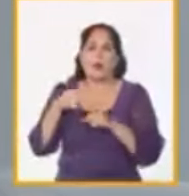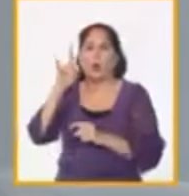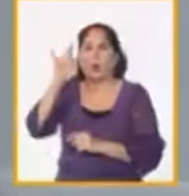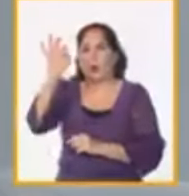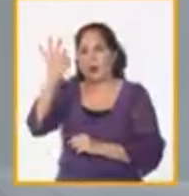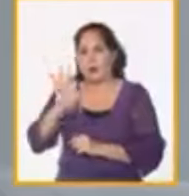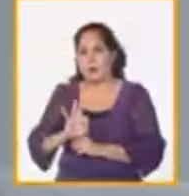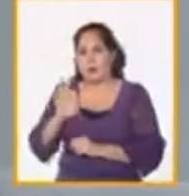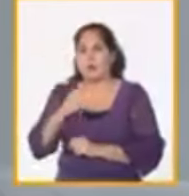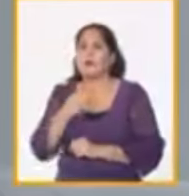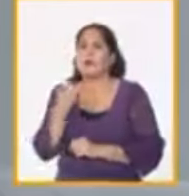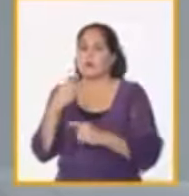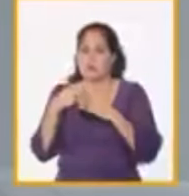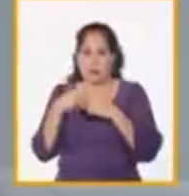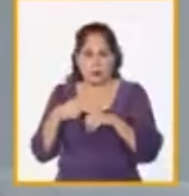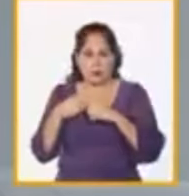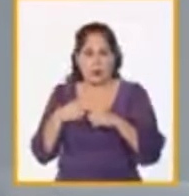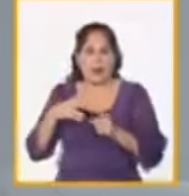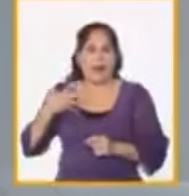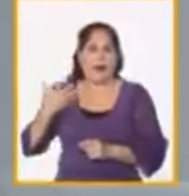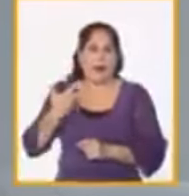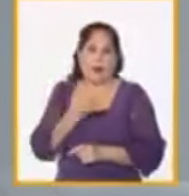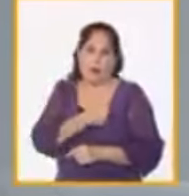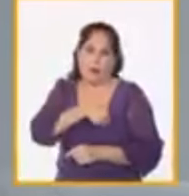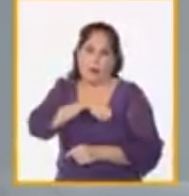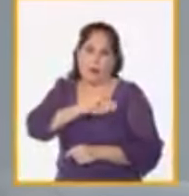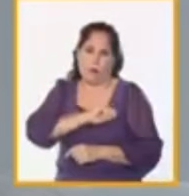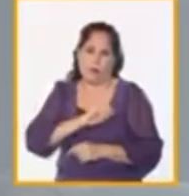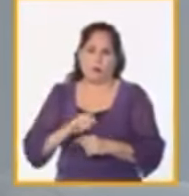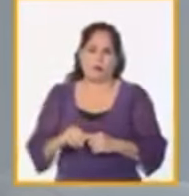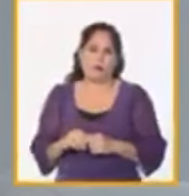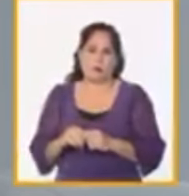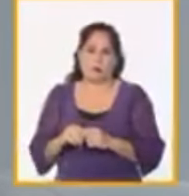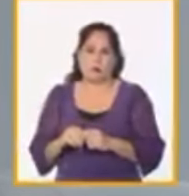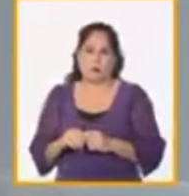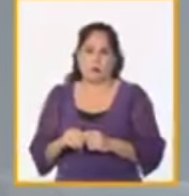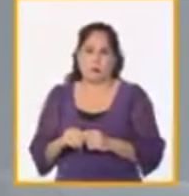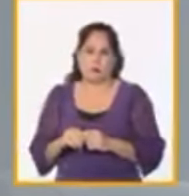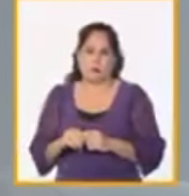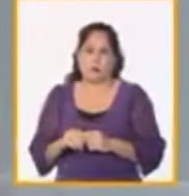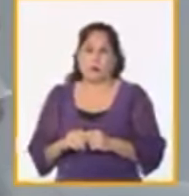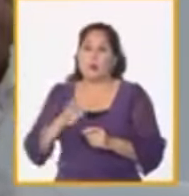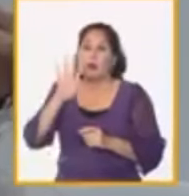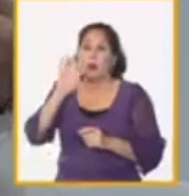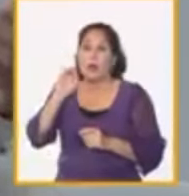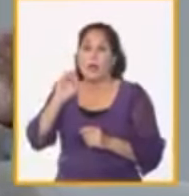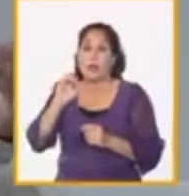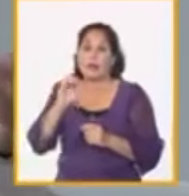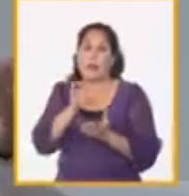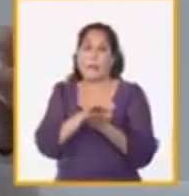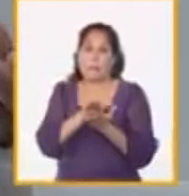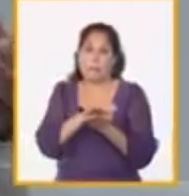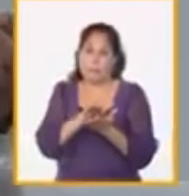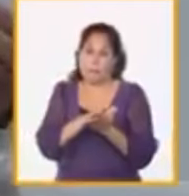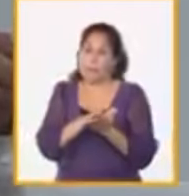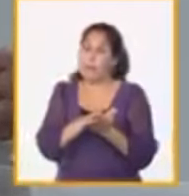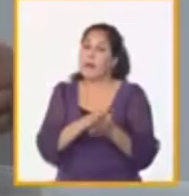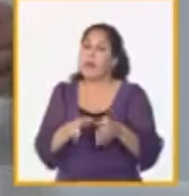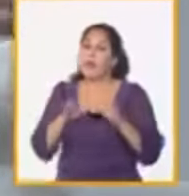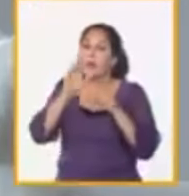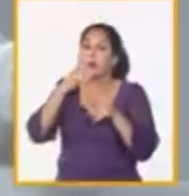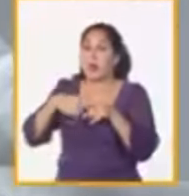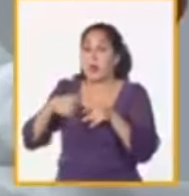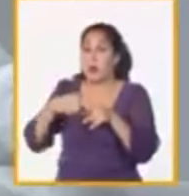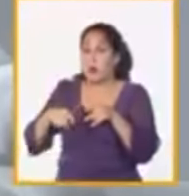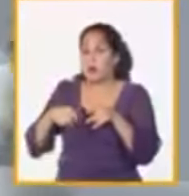90% de los planteamientos que son de agua y saneamiento. De la población. Pero un 40% de los que son directamente del Instituto Nacional de Recursos Hidráulicos, pues